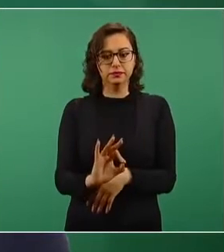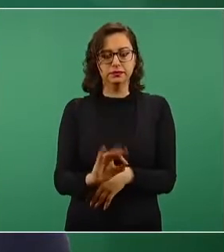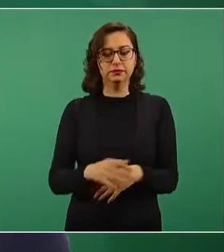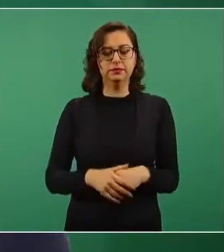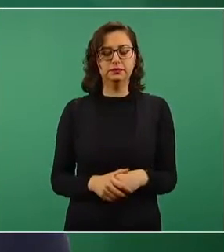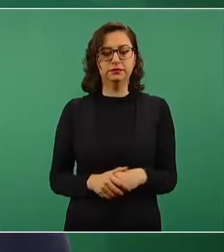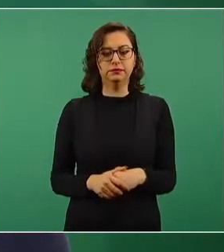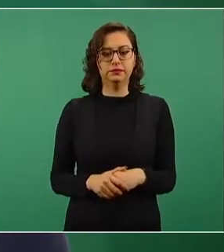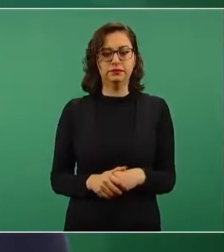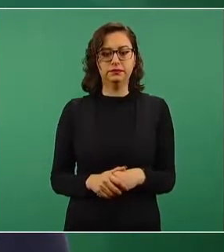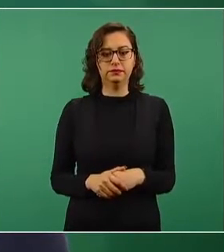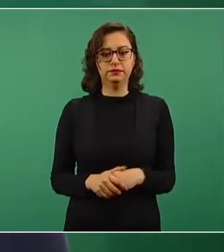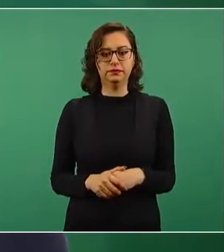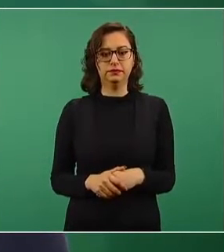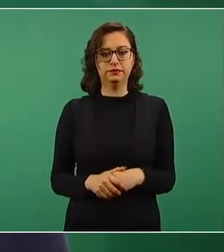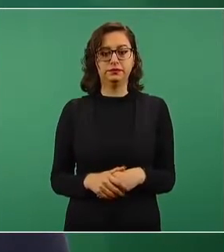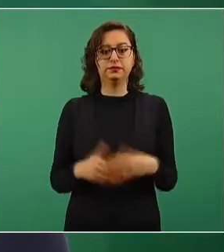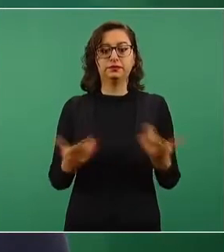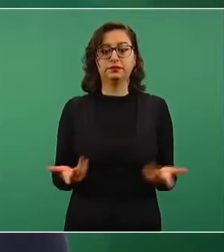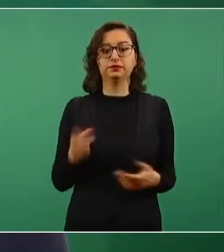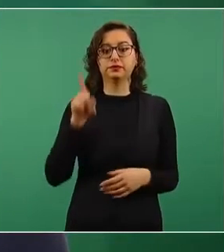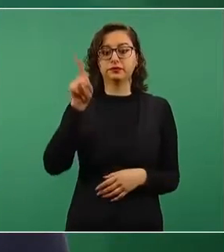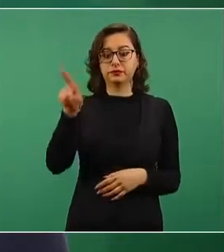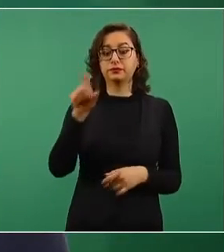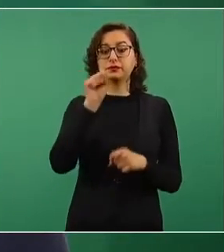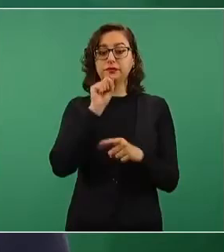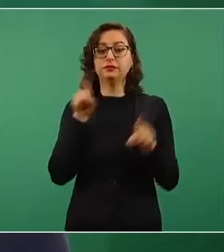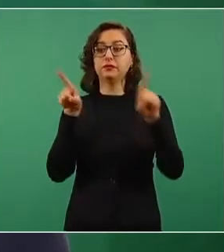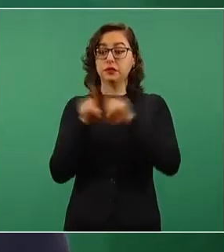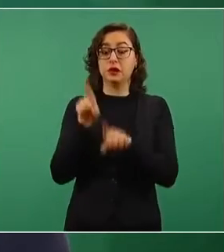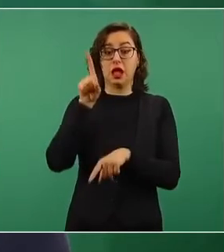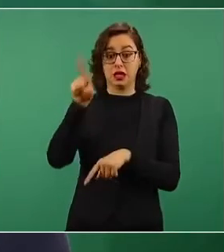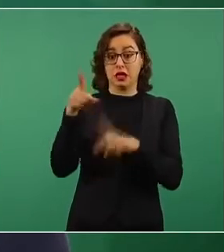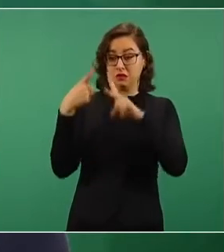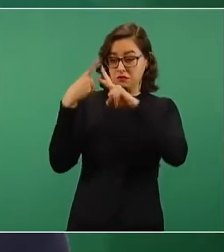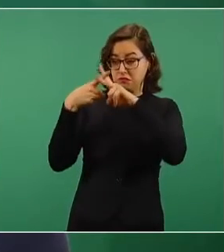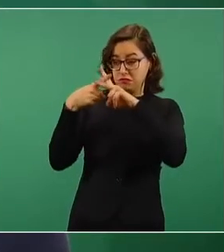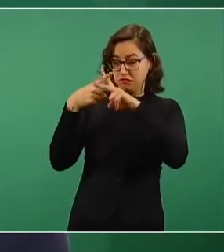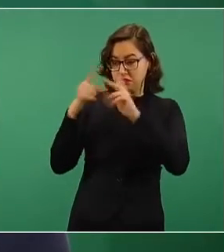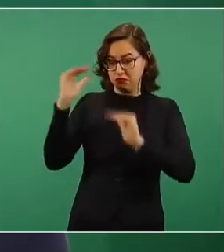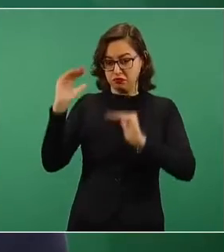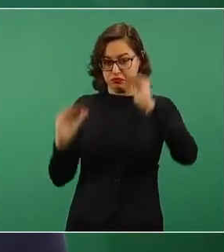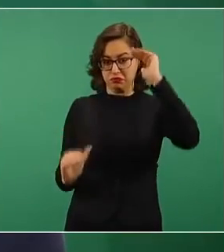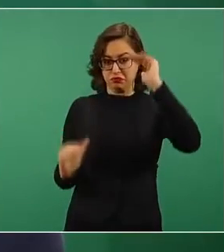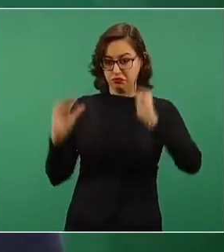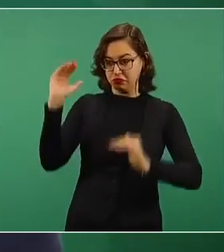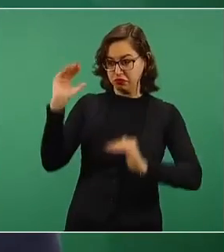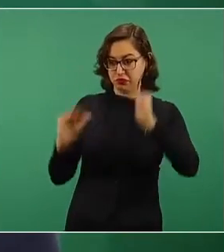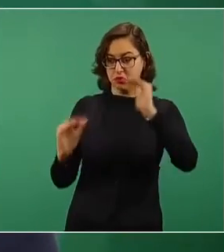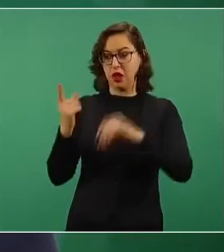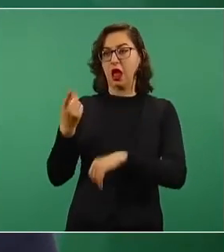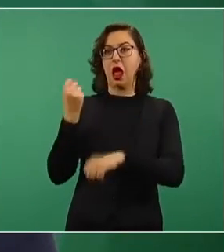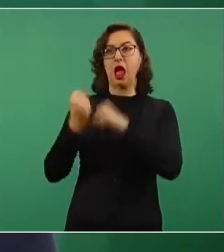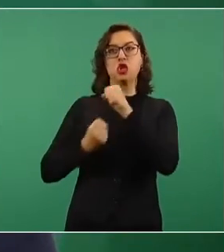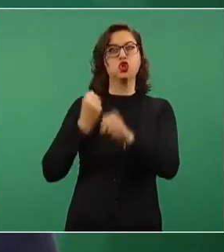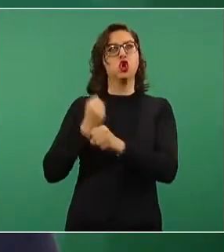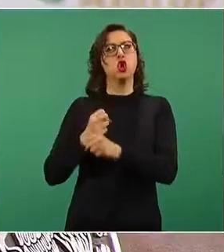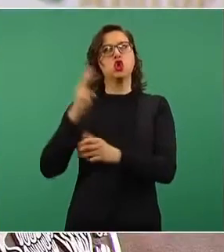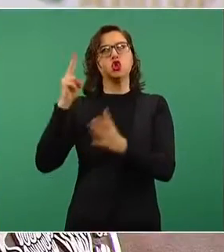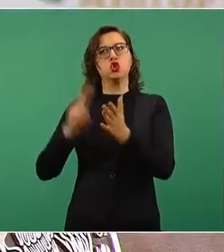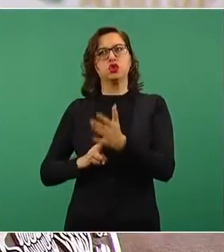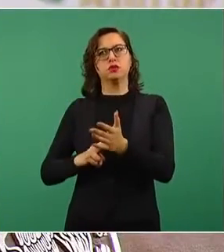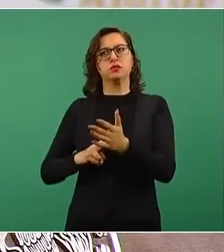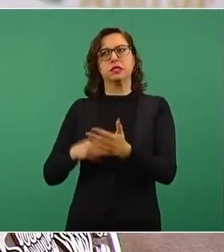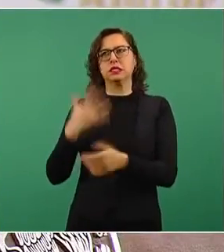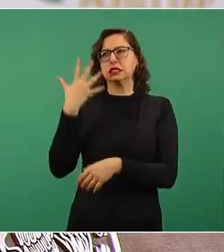Redujimos el índice de Gini que mide la desigualdad, que juntamente con Brasil hacia el año 2005 era